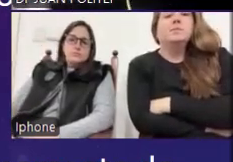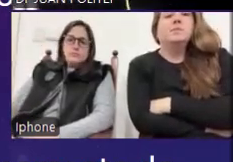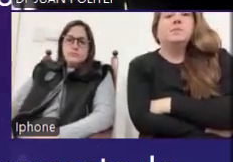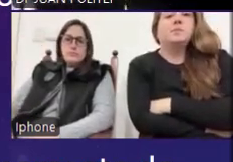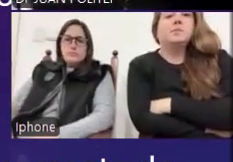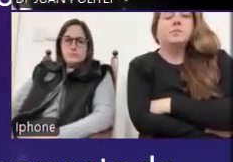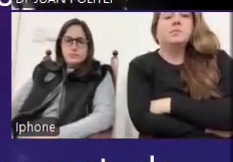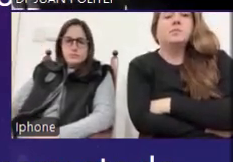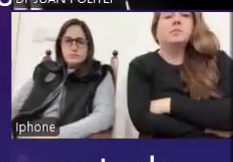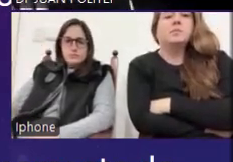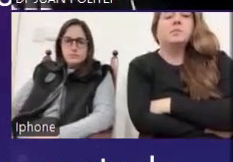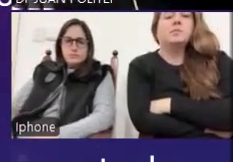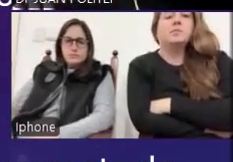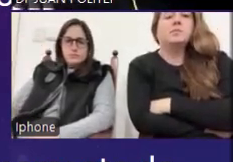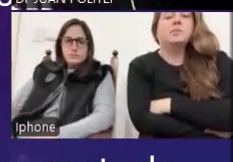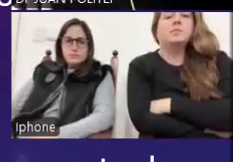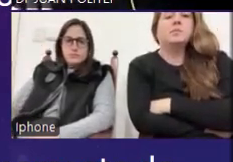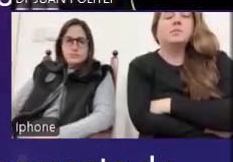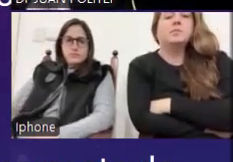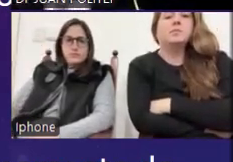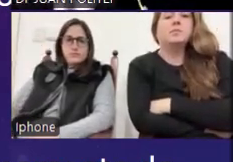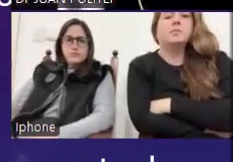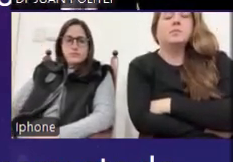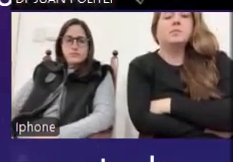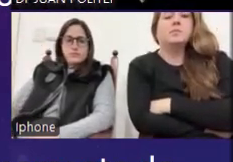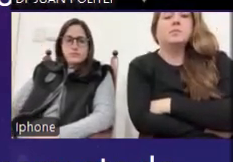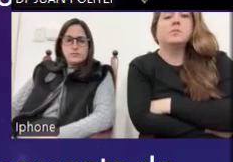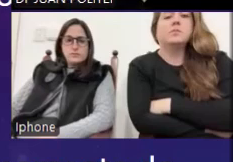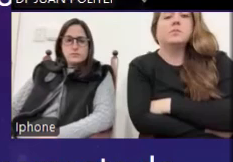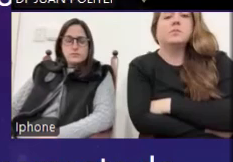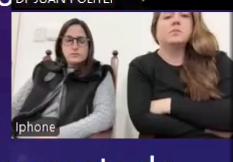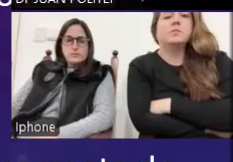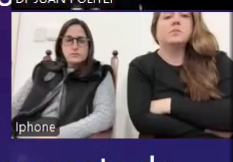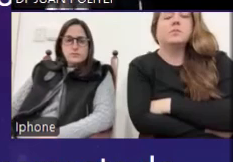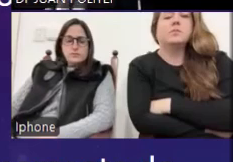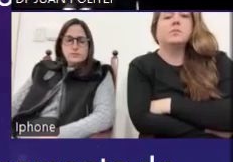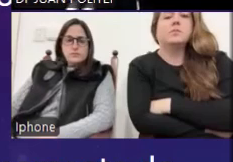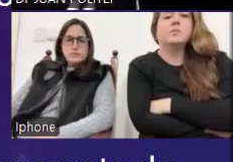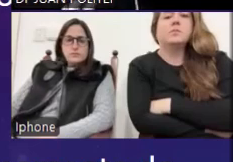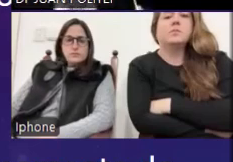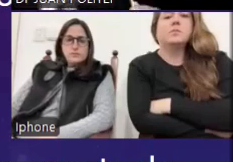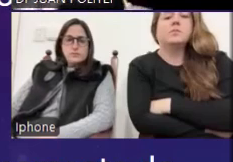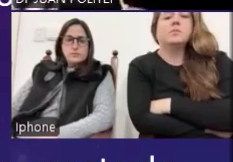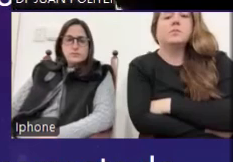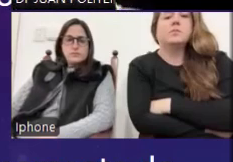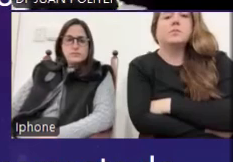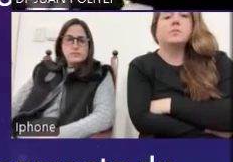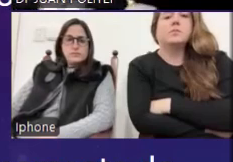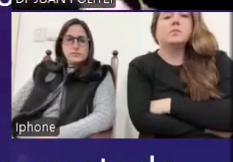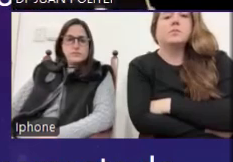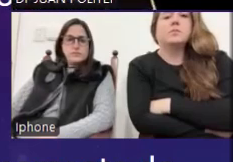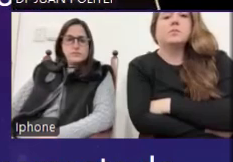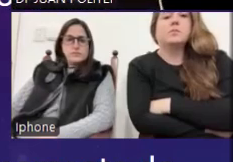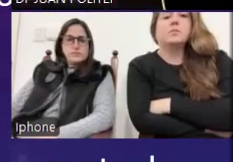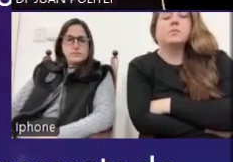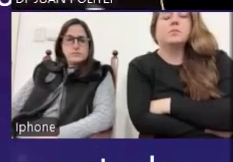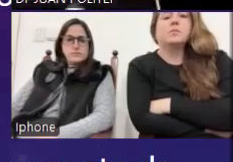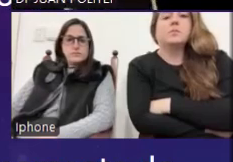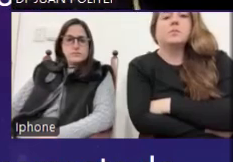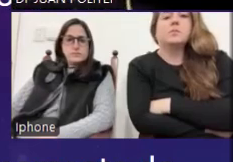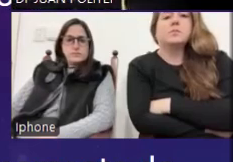Pero mayores de 18 años que tengan Fabry, confirmado por el test genético, por el análisis